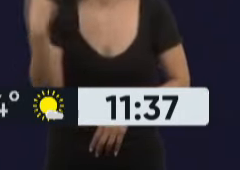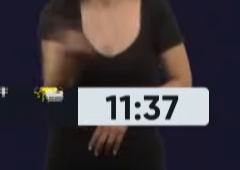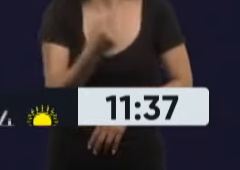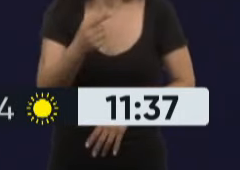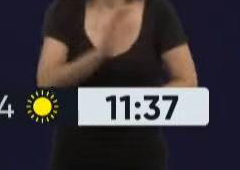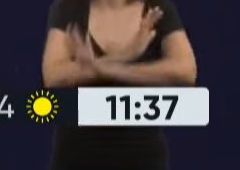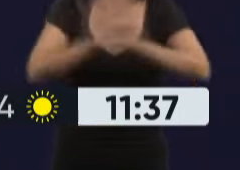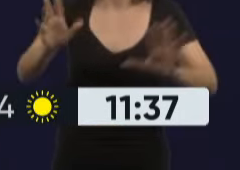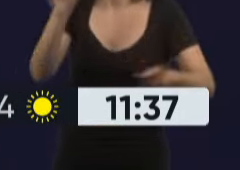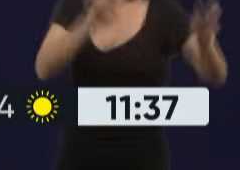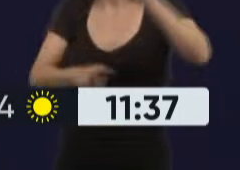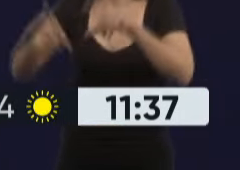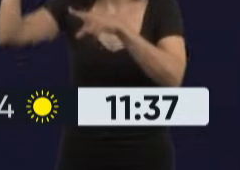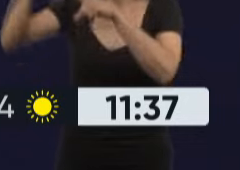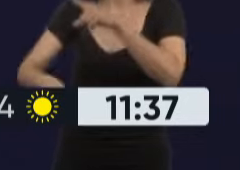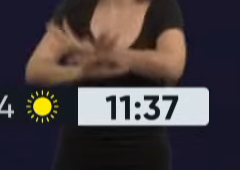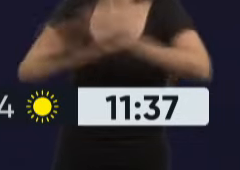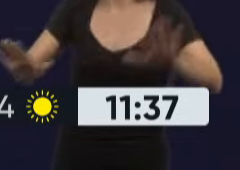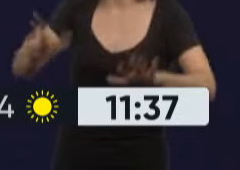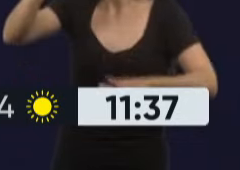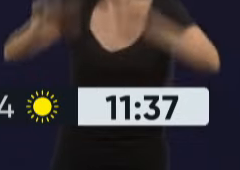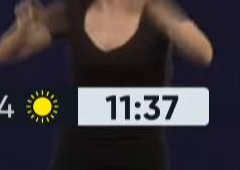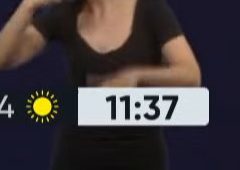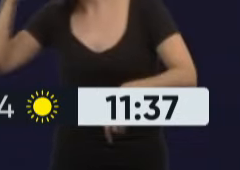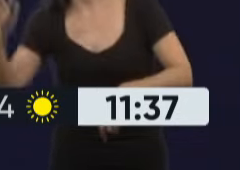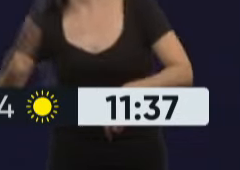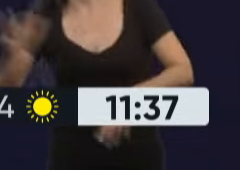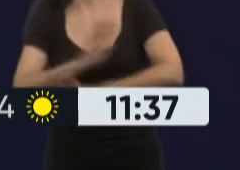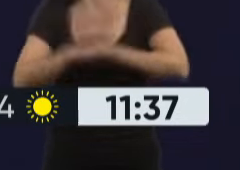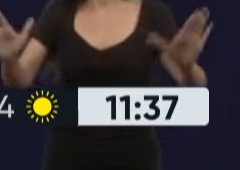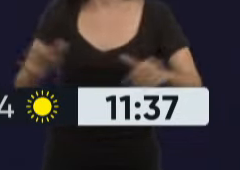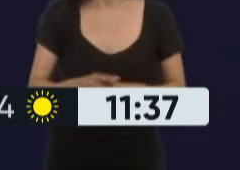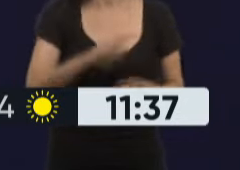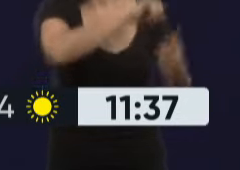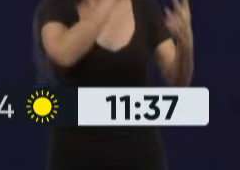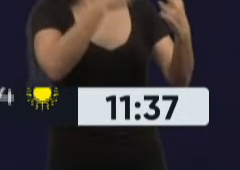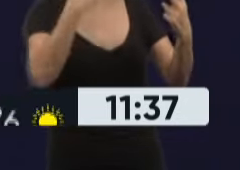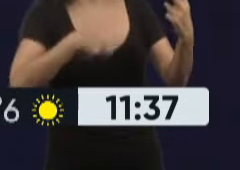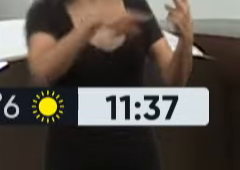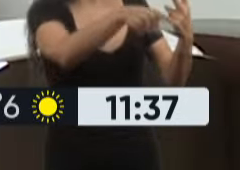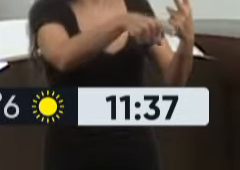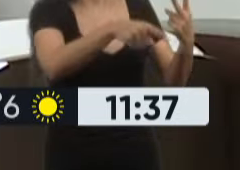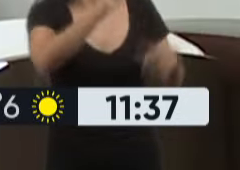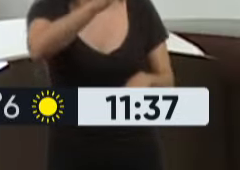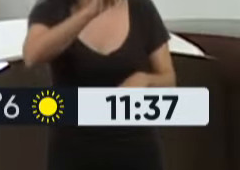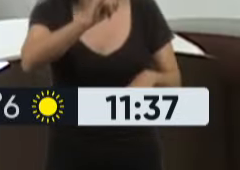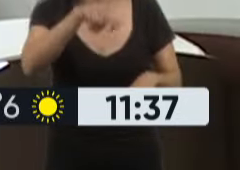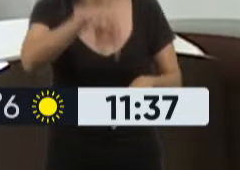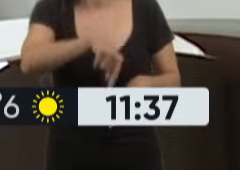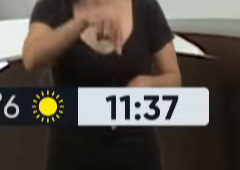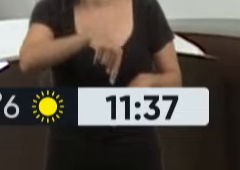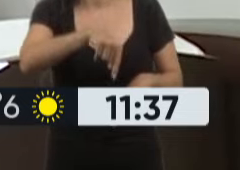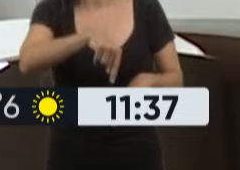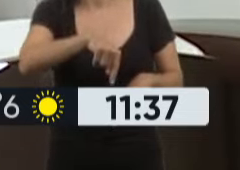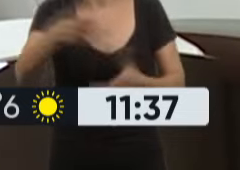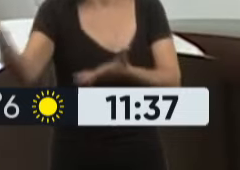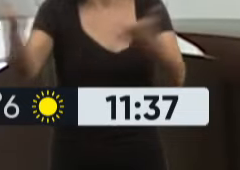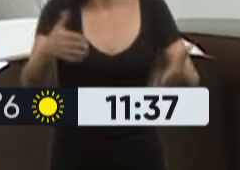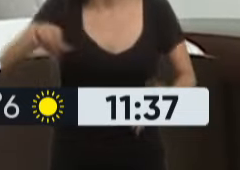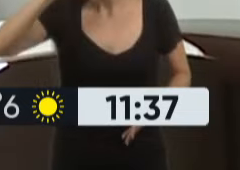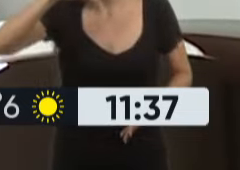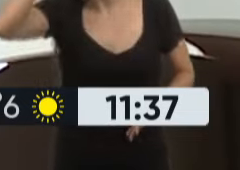en Argentina eh haya lo que haya que hacer que me la segunda pregunta Bueno si lo invitaron a picheto por